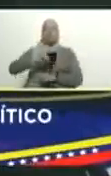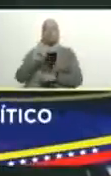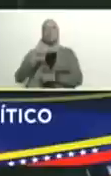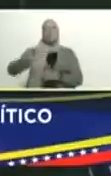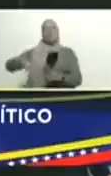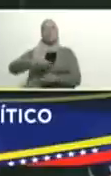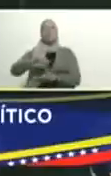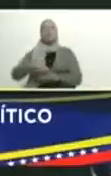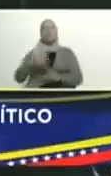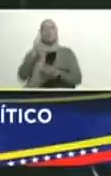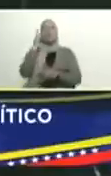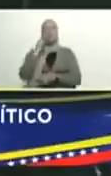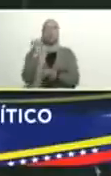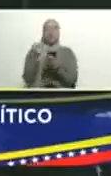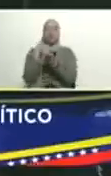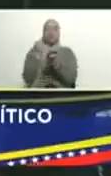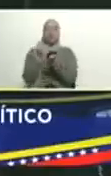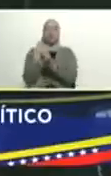Nacional Bolivariana,